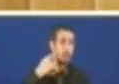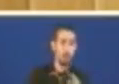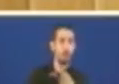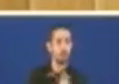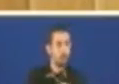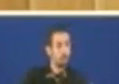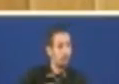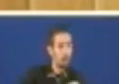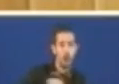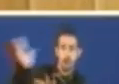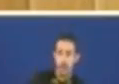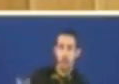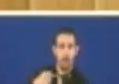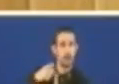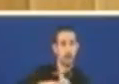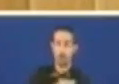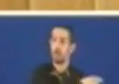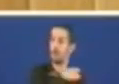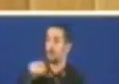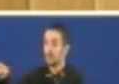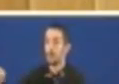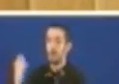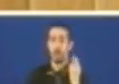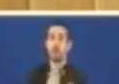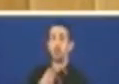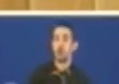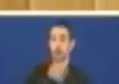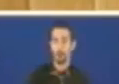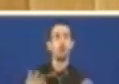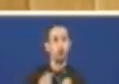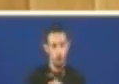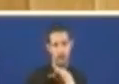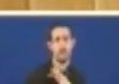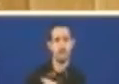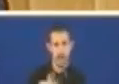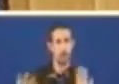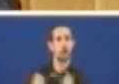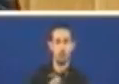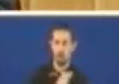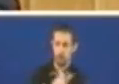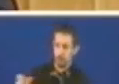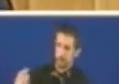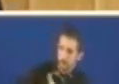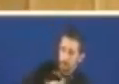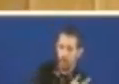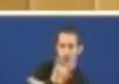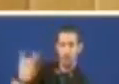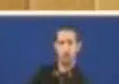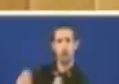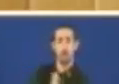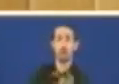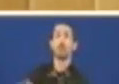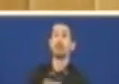produciuse. E produciuse, volvo a repetir, da seguinte maneira, con fraude e con engano. A fórmula era o director